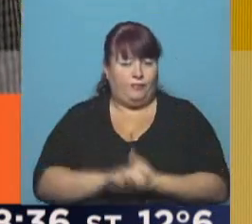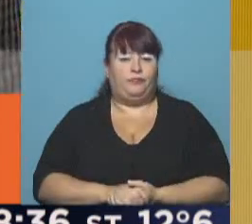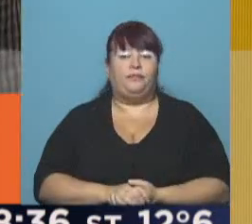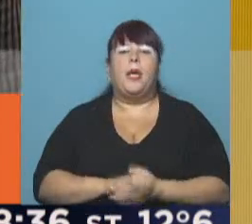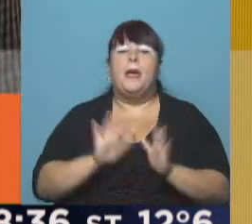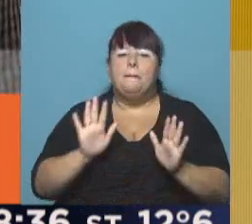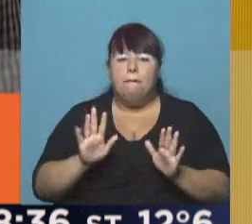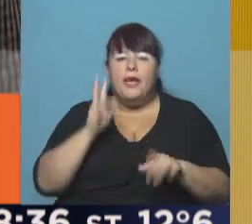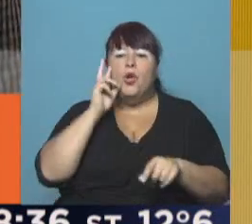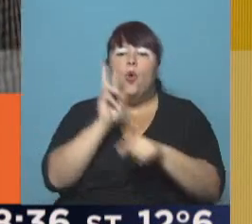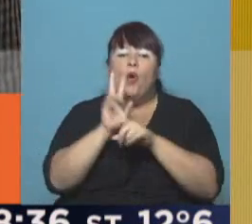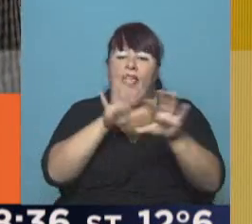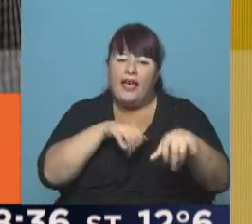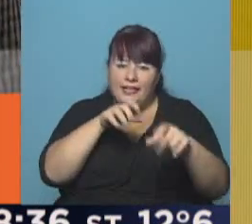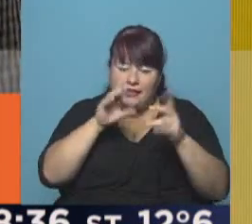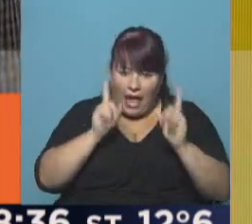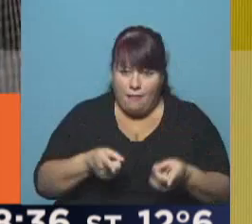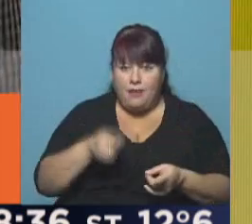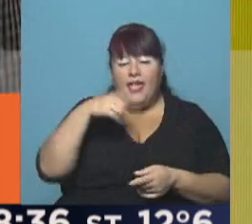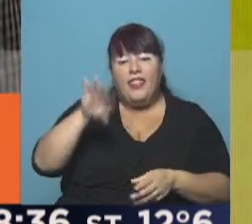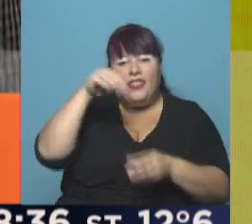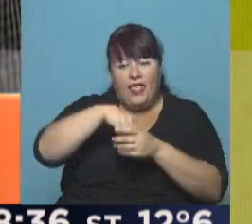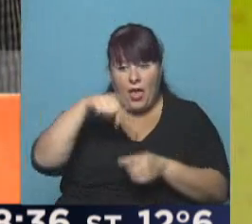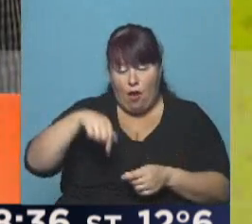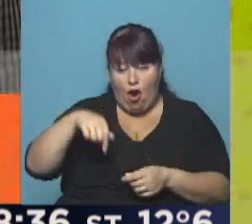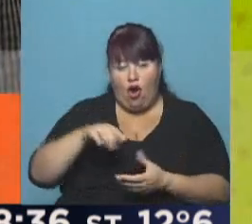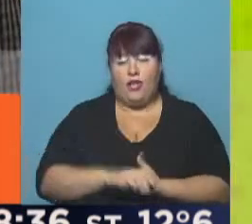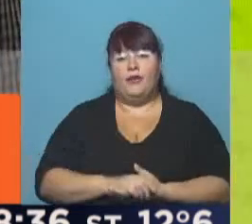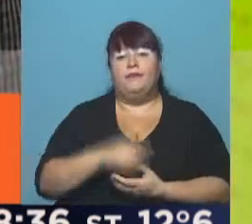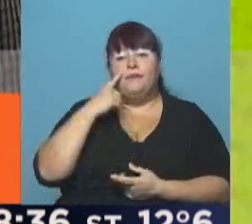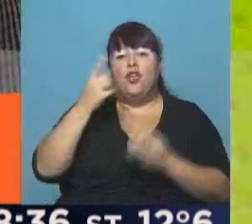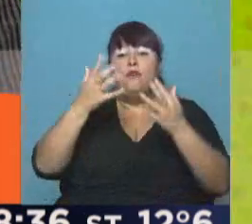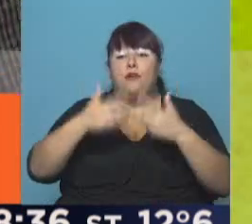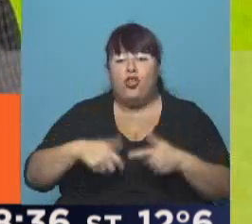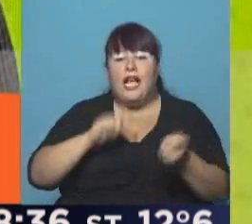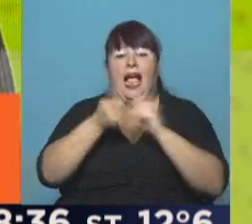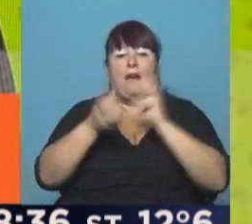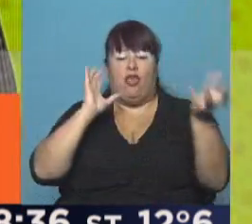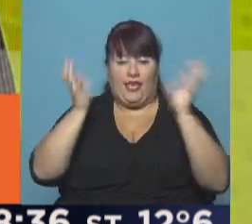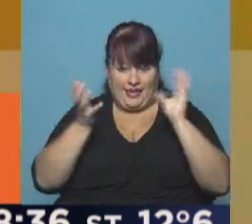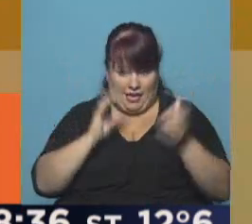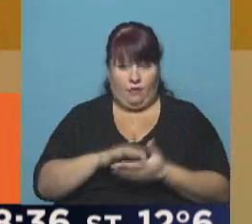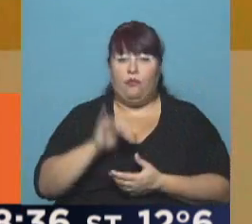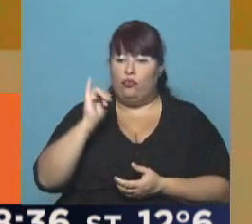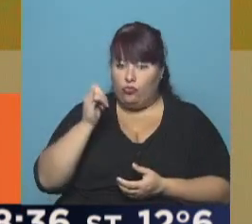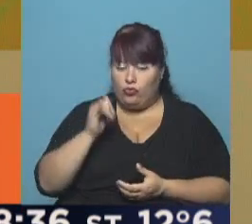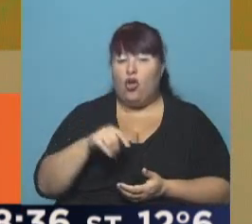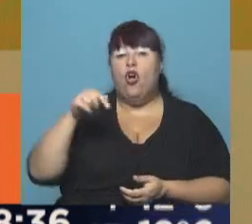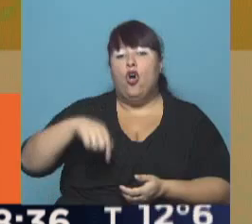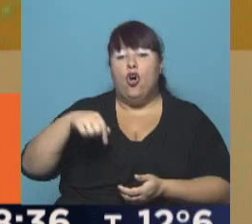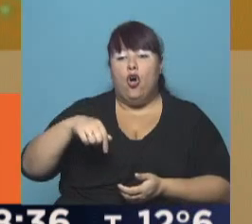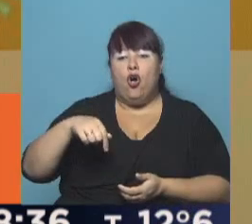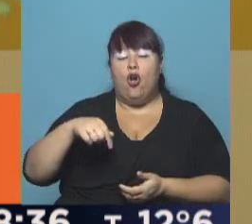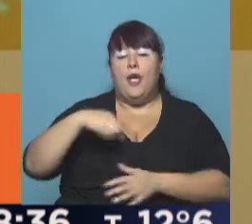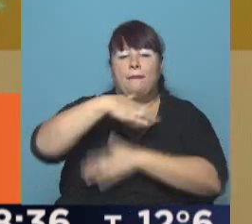pero con el cuidado de la tierra también ustedes tienen que incluir hoy cuando están viendo los proyectos del cambio climático si hoy se